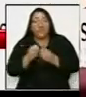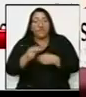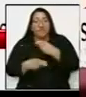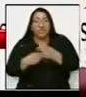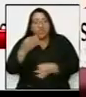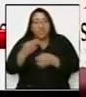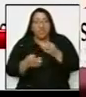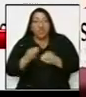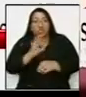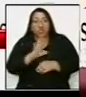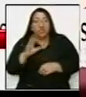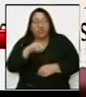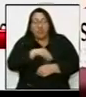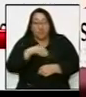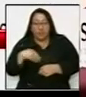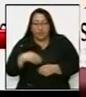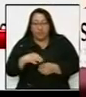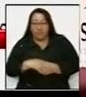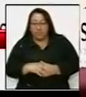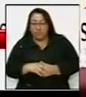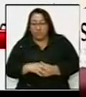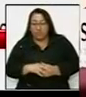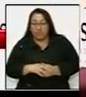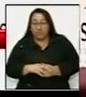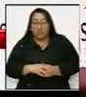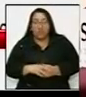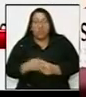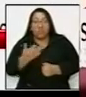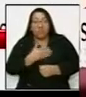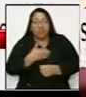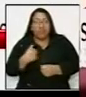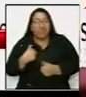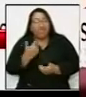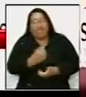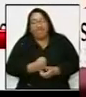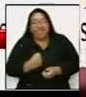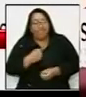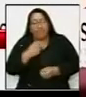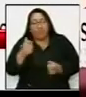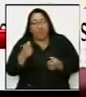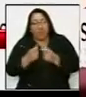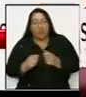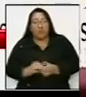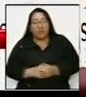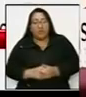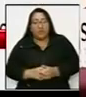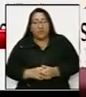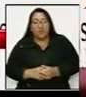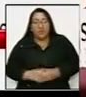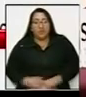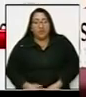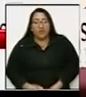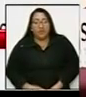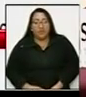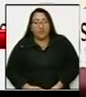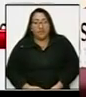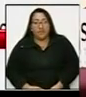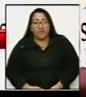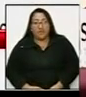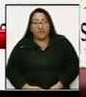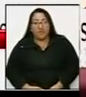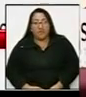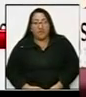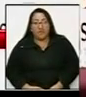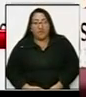Justicia y sus integrantes. Presidente, nosotros lamentamos, como otros colegas, que el